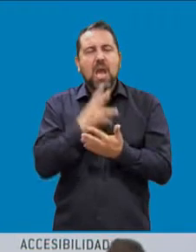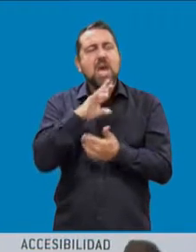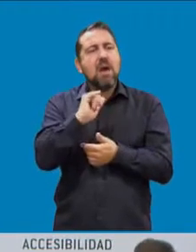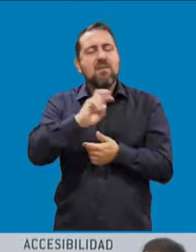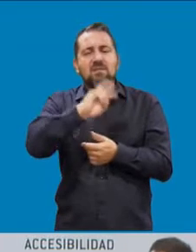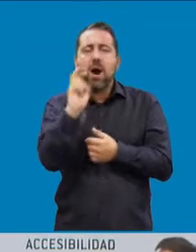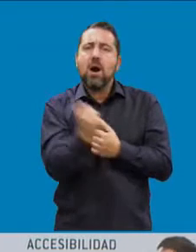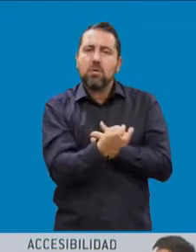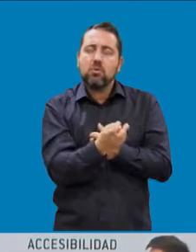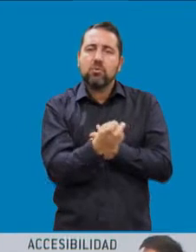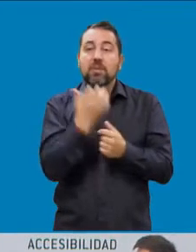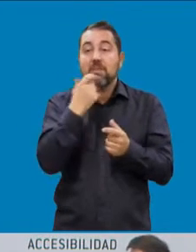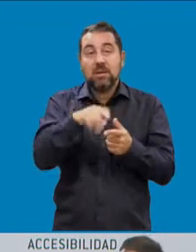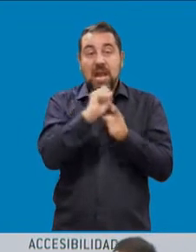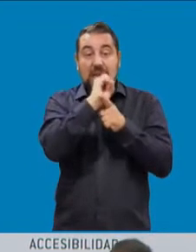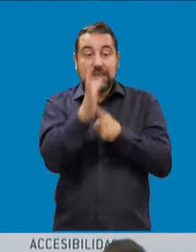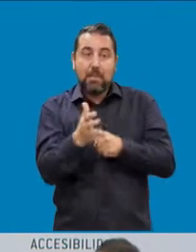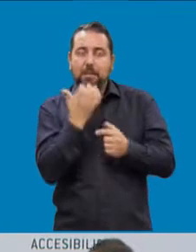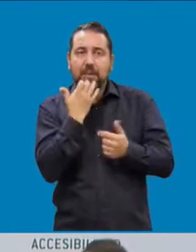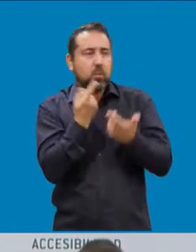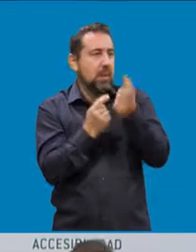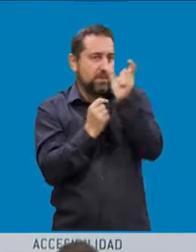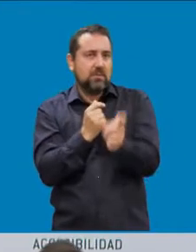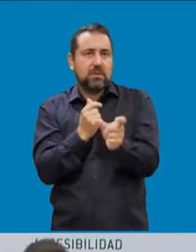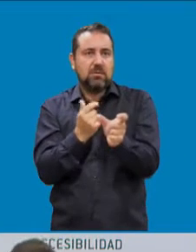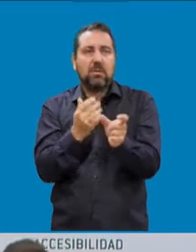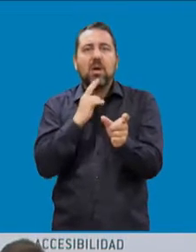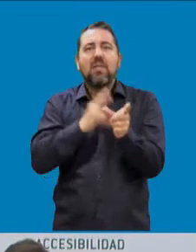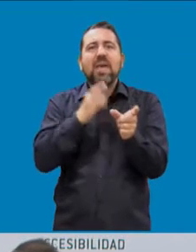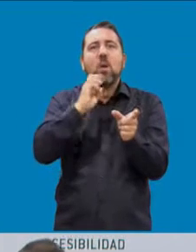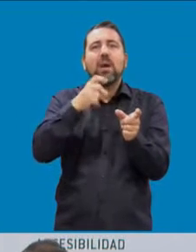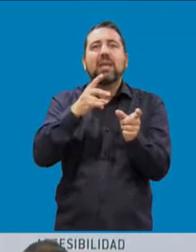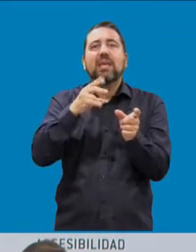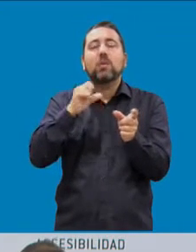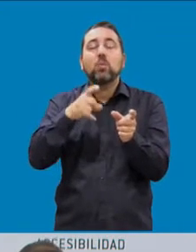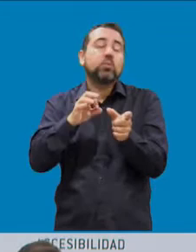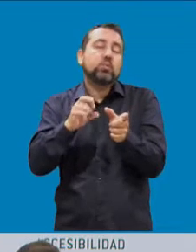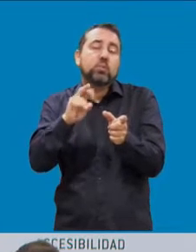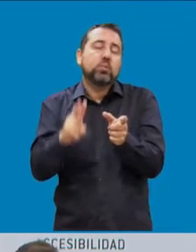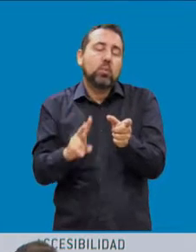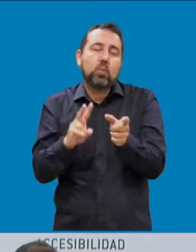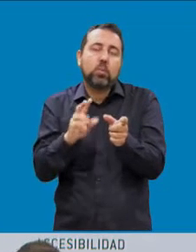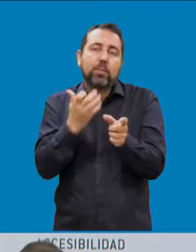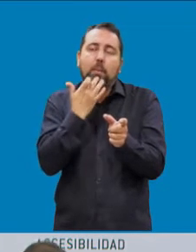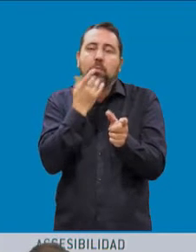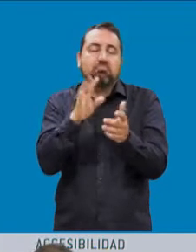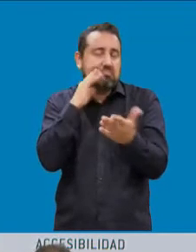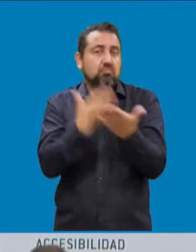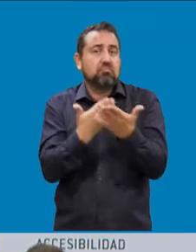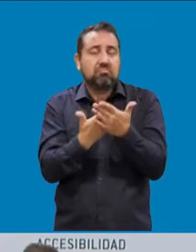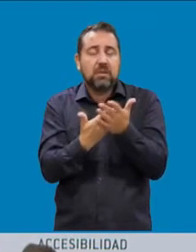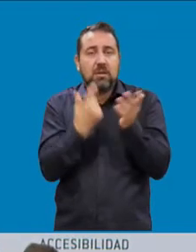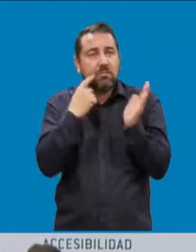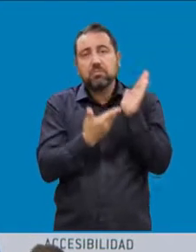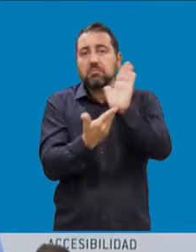de marcado, y hay varios. En este esquema, por ejemplo, de una persona, de Carmen Wiki Osu, por ejemplo, que